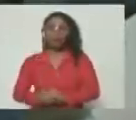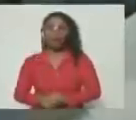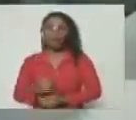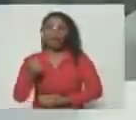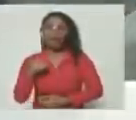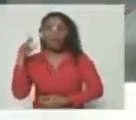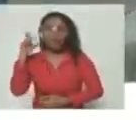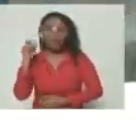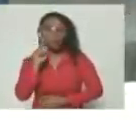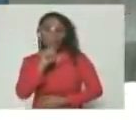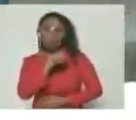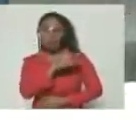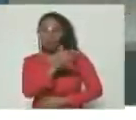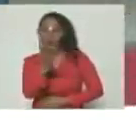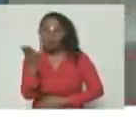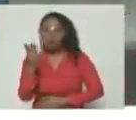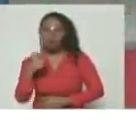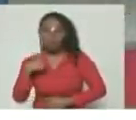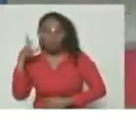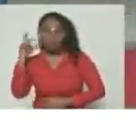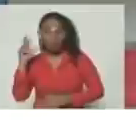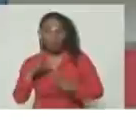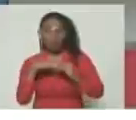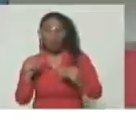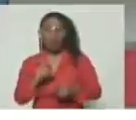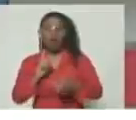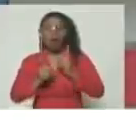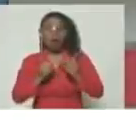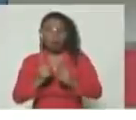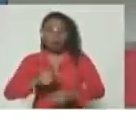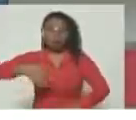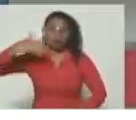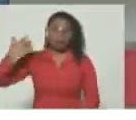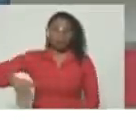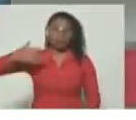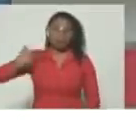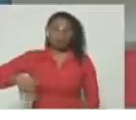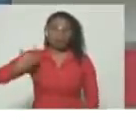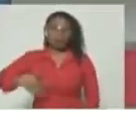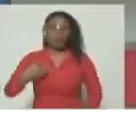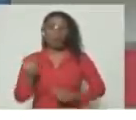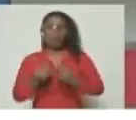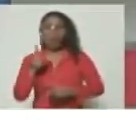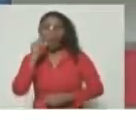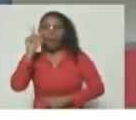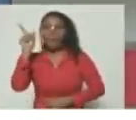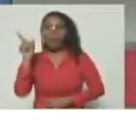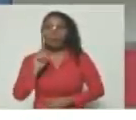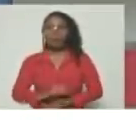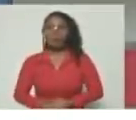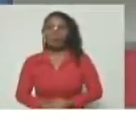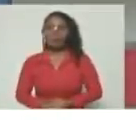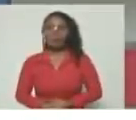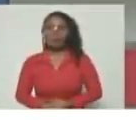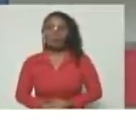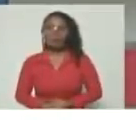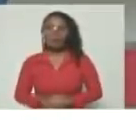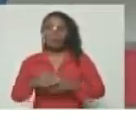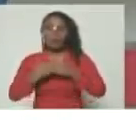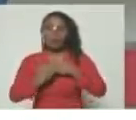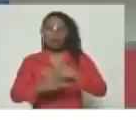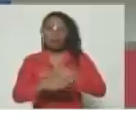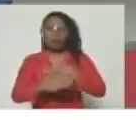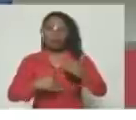escucho todos sus discursos. A veces son candela, como los de Romerito, de Avanzada